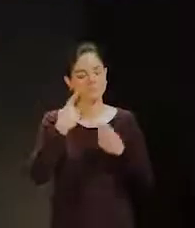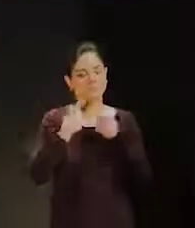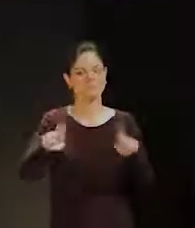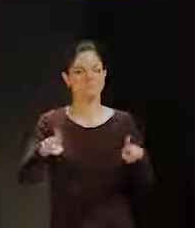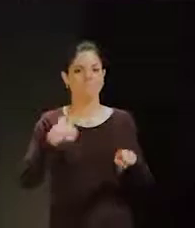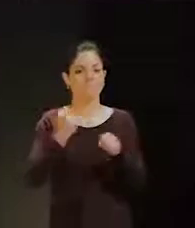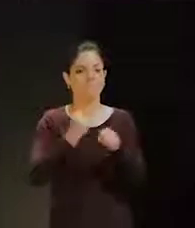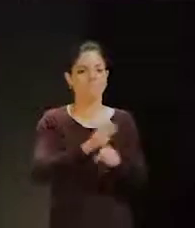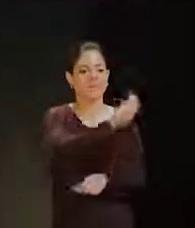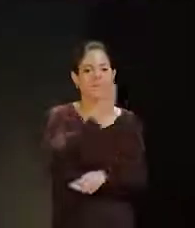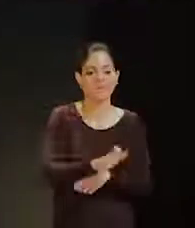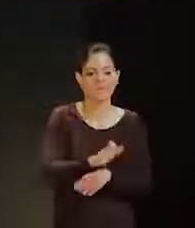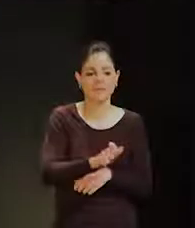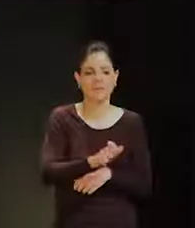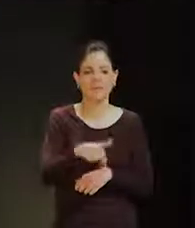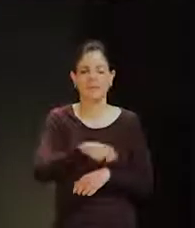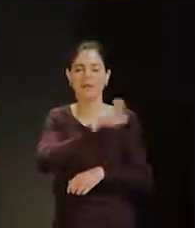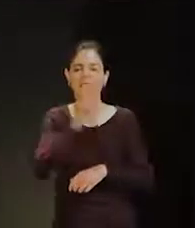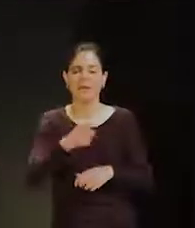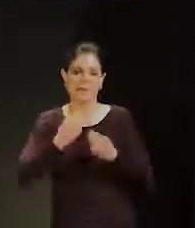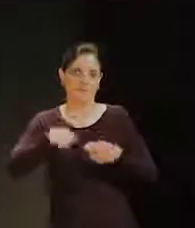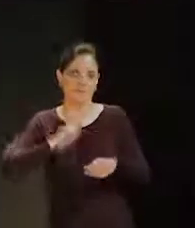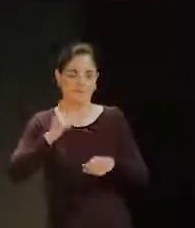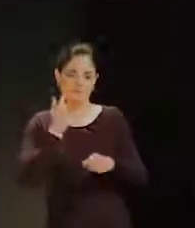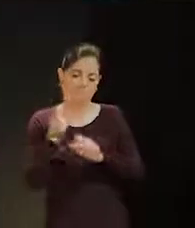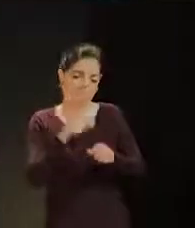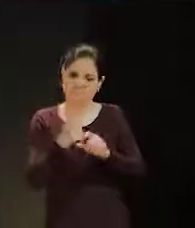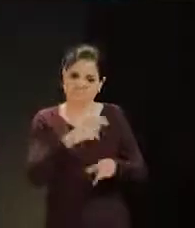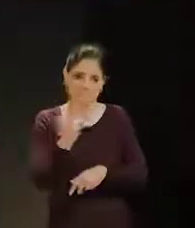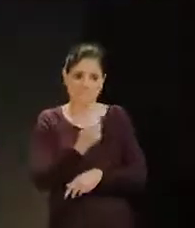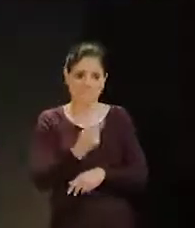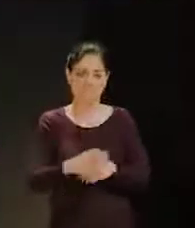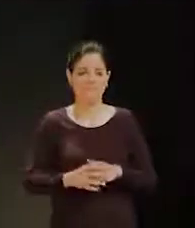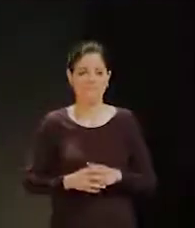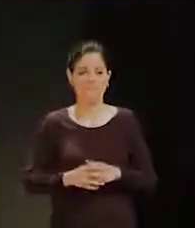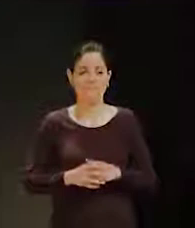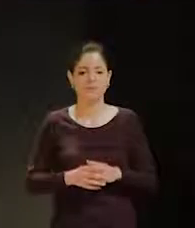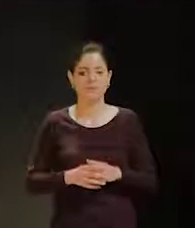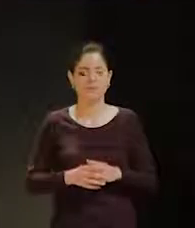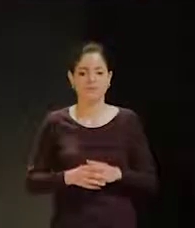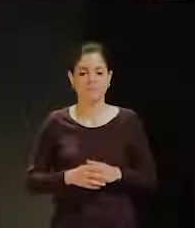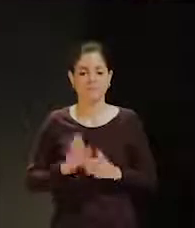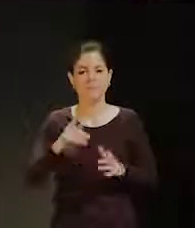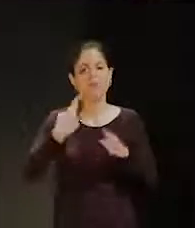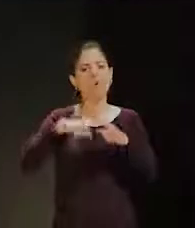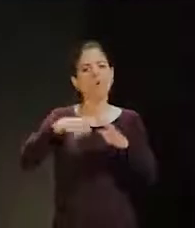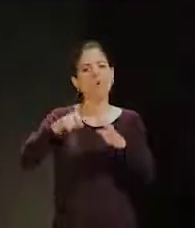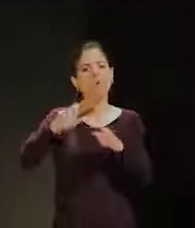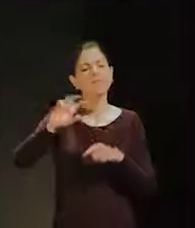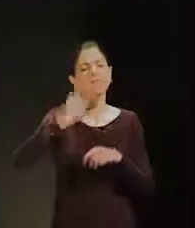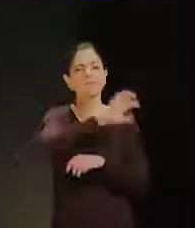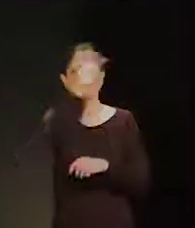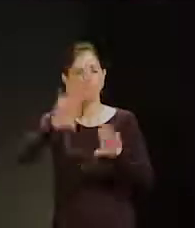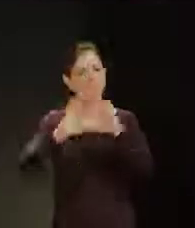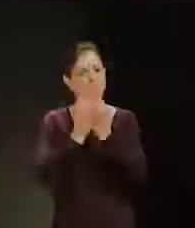cuando trabajo en Italia, e en España, porque es muy similar, oppure in altri luoghi del mondo. E